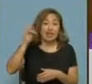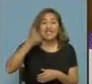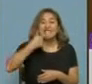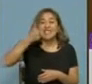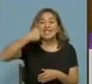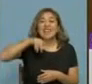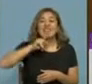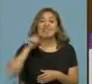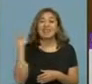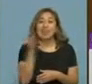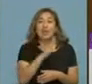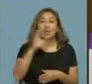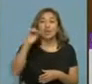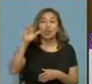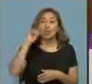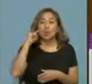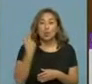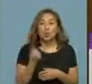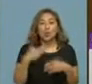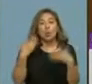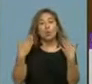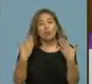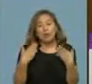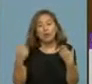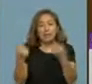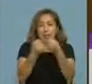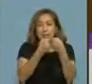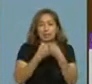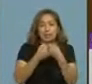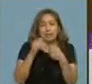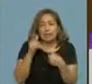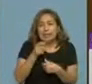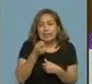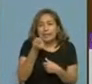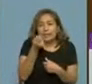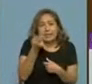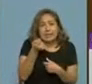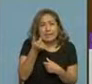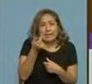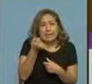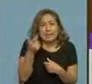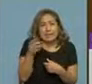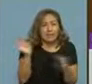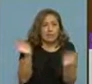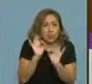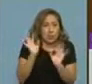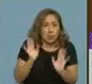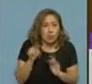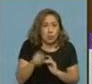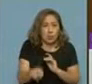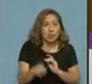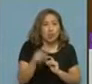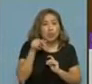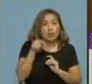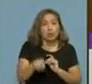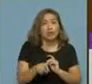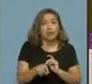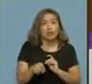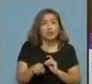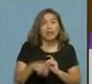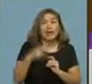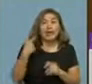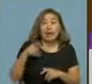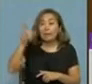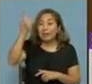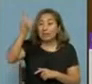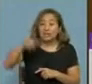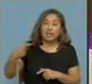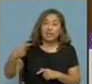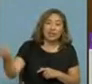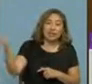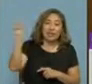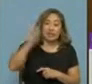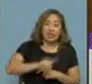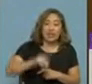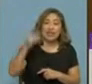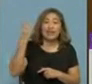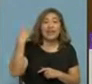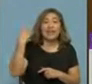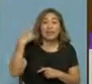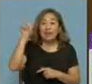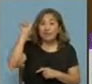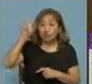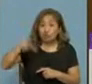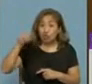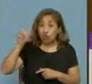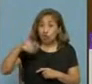así que lo más probable es que terminemos con un acuerdo. Ante ese acuerdo, nosotros al ciudadano boliviano, si lográramos